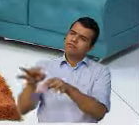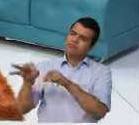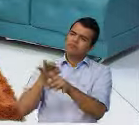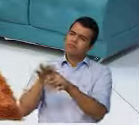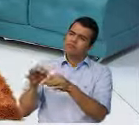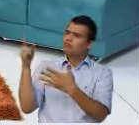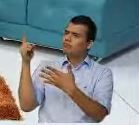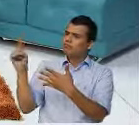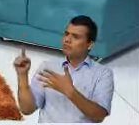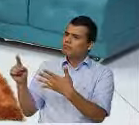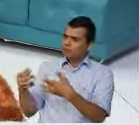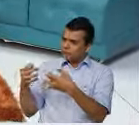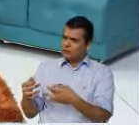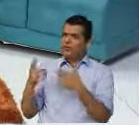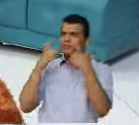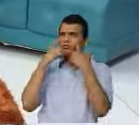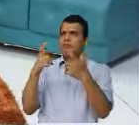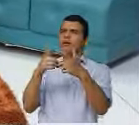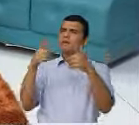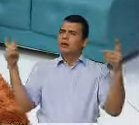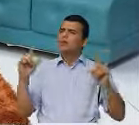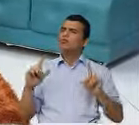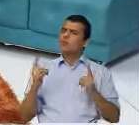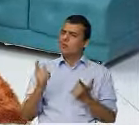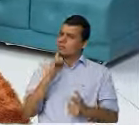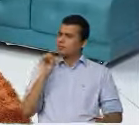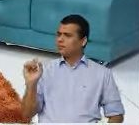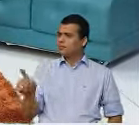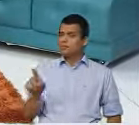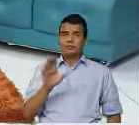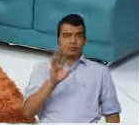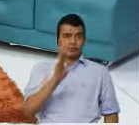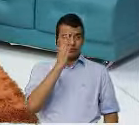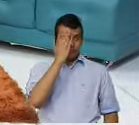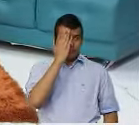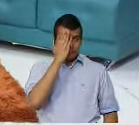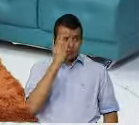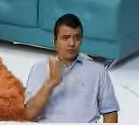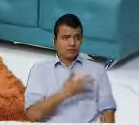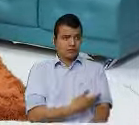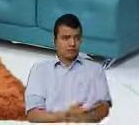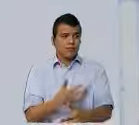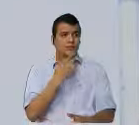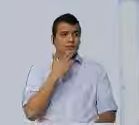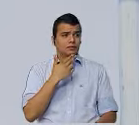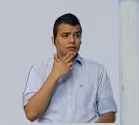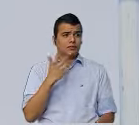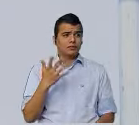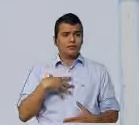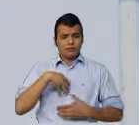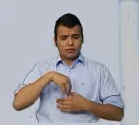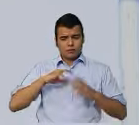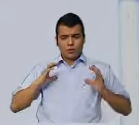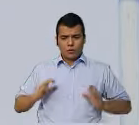de diabetes y cuál es la que más se presenta hoy en día? Bueno, en realidad la diabetes es una enfermedad metabólica.